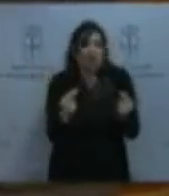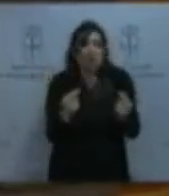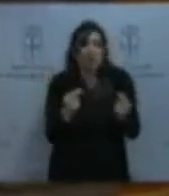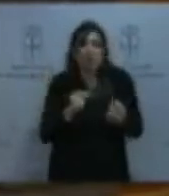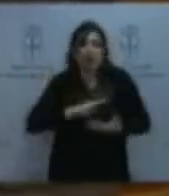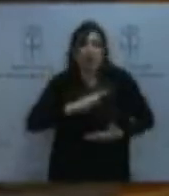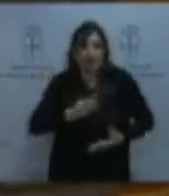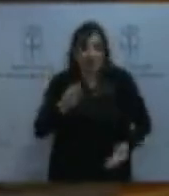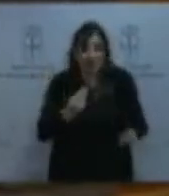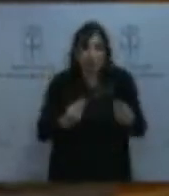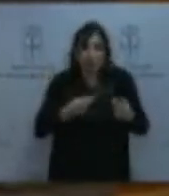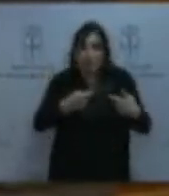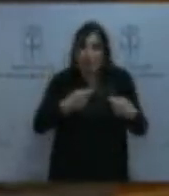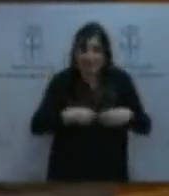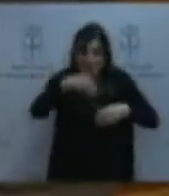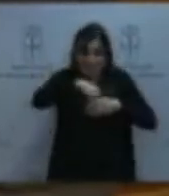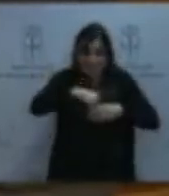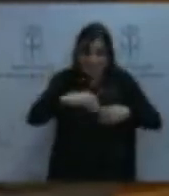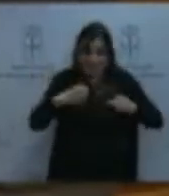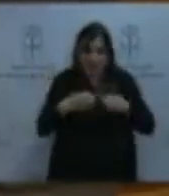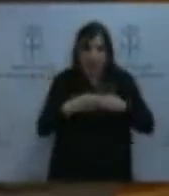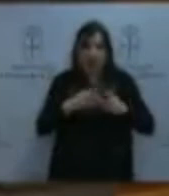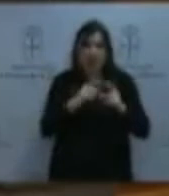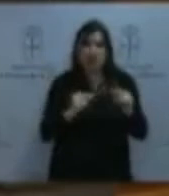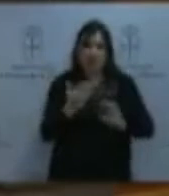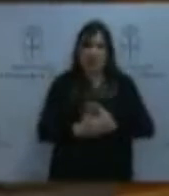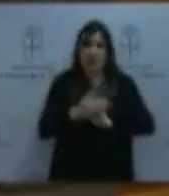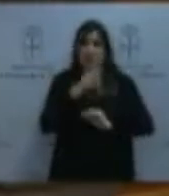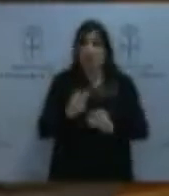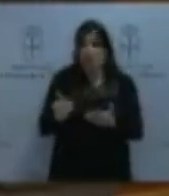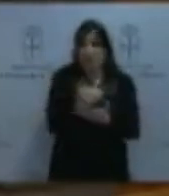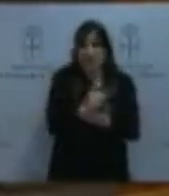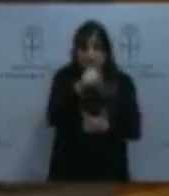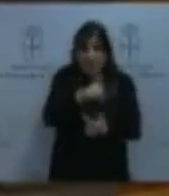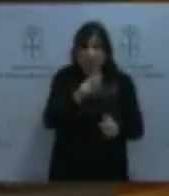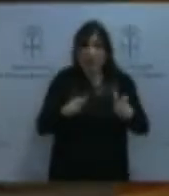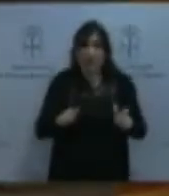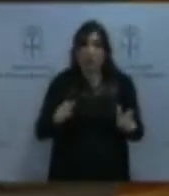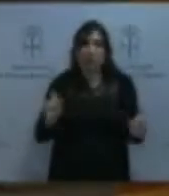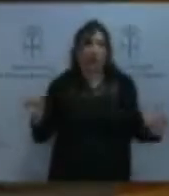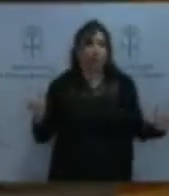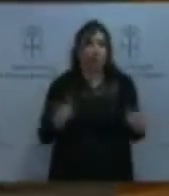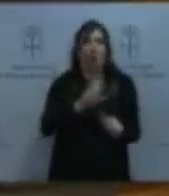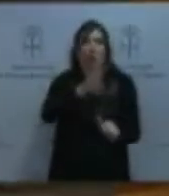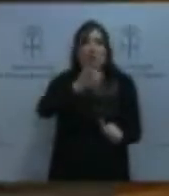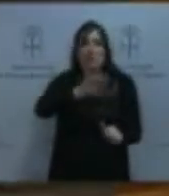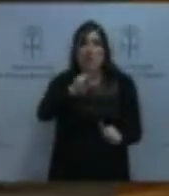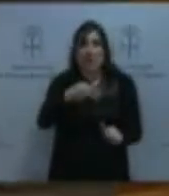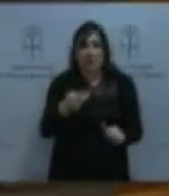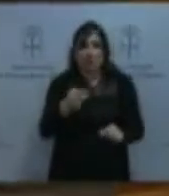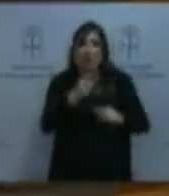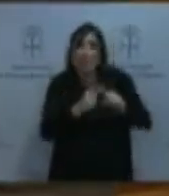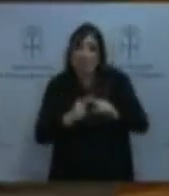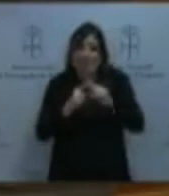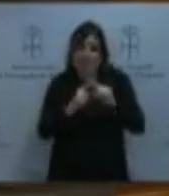tan restringido, ¿no? Las rentas de los asturianos y las asturianas han disminuido en 4.000 euros de media de renta familiar. Por tanto, ese es un contexto